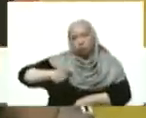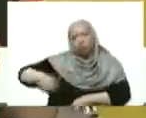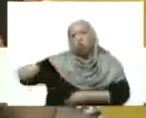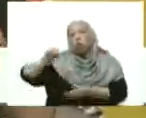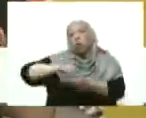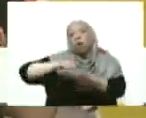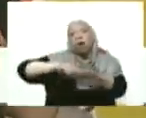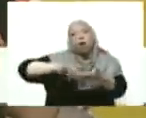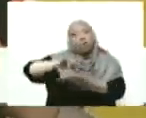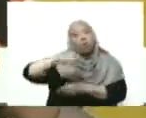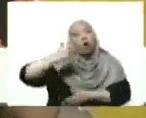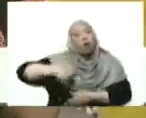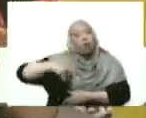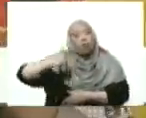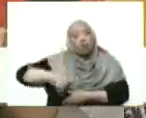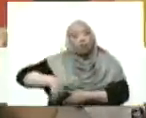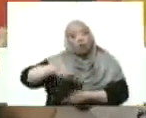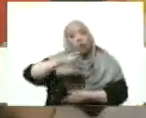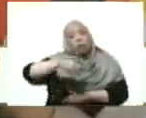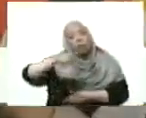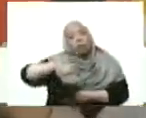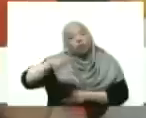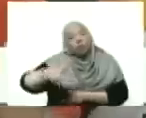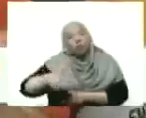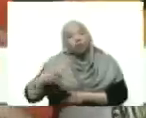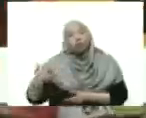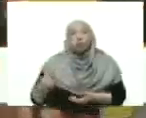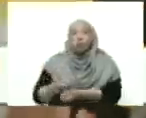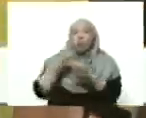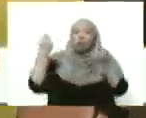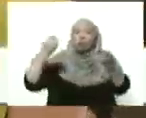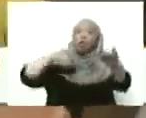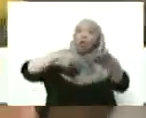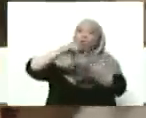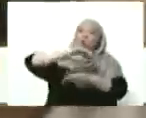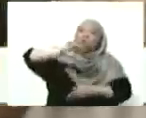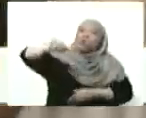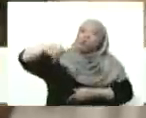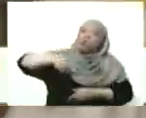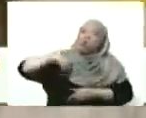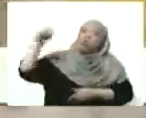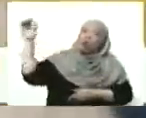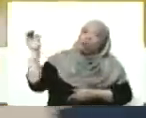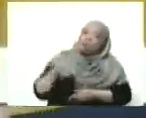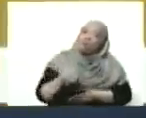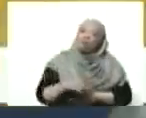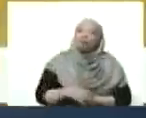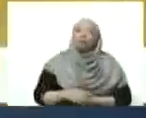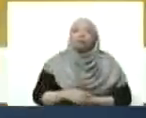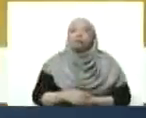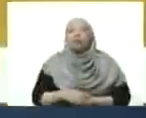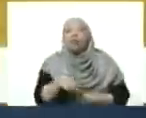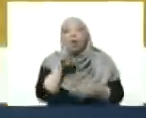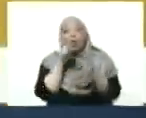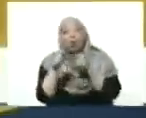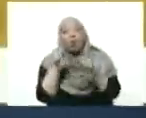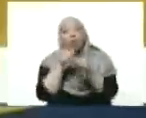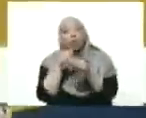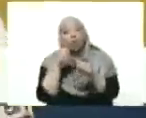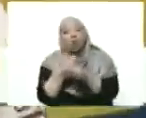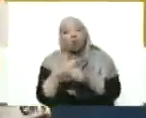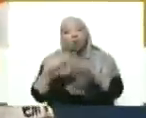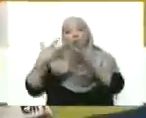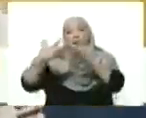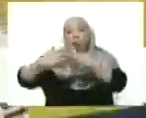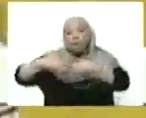nuestro avión y nuestra tripulación. ¡Devuelva nuestro avión! Bien, han sido las declaraciones de los trabajadores de Entrasur